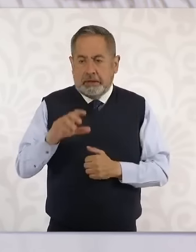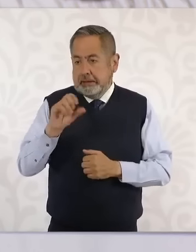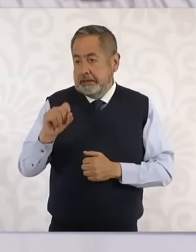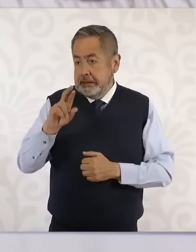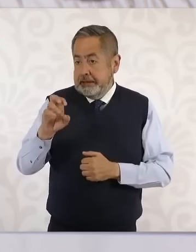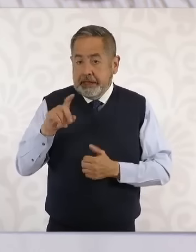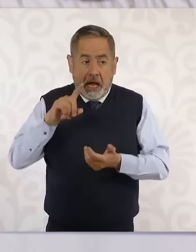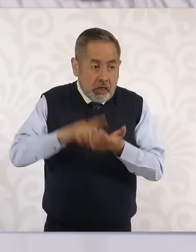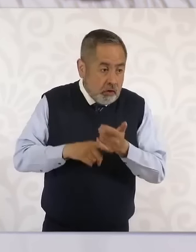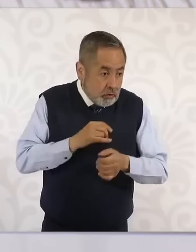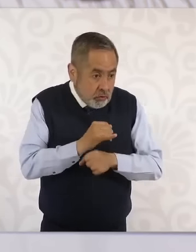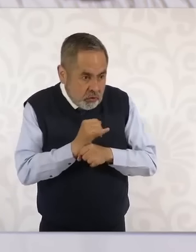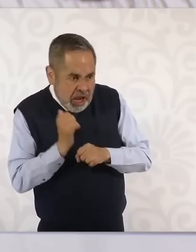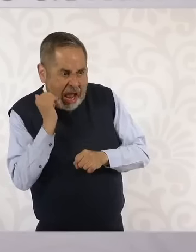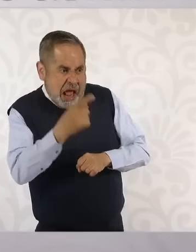Sí,